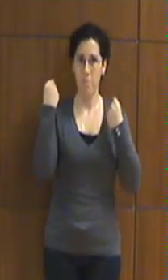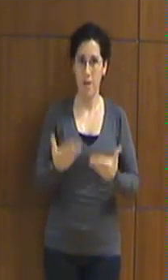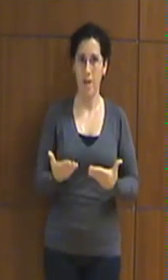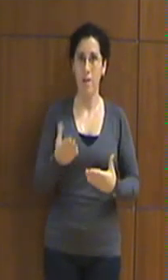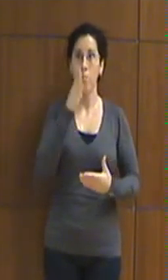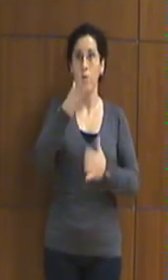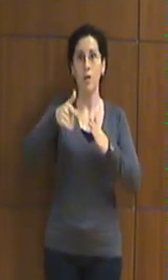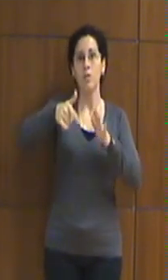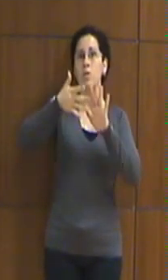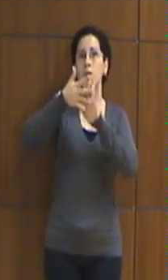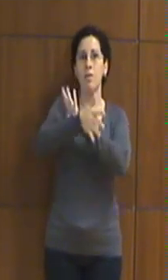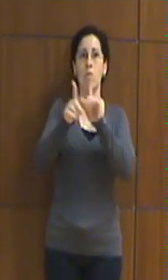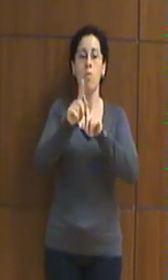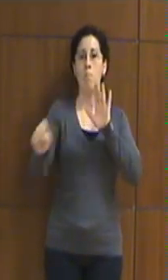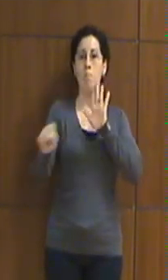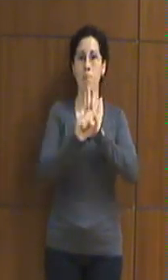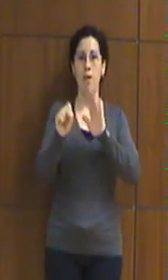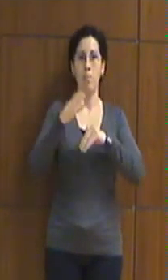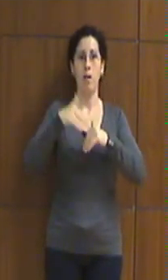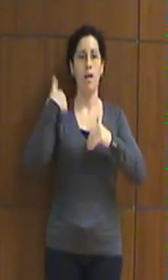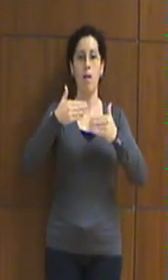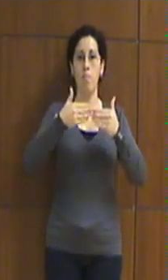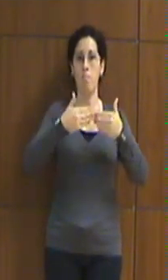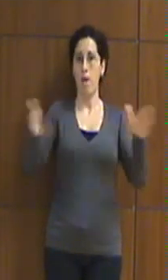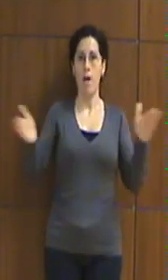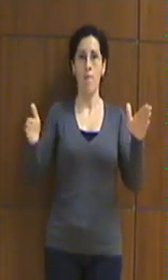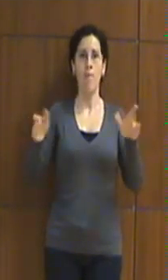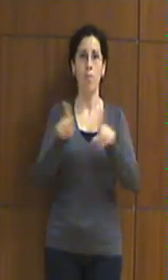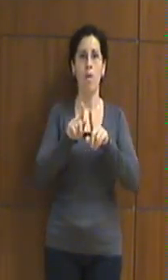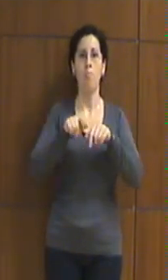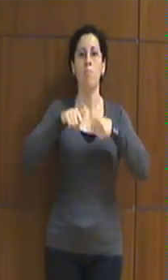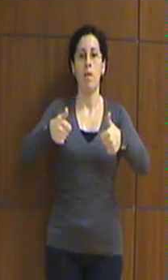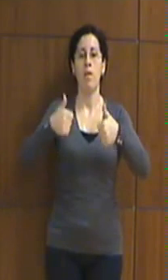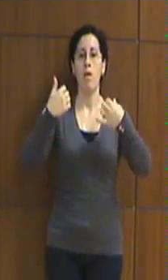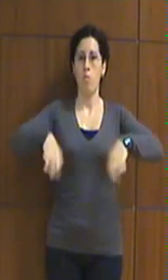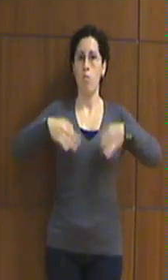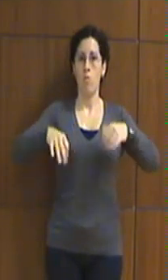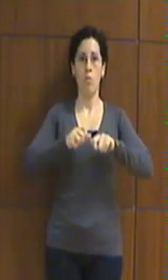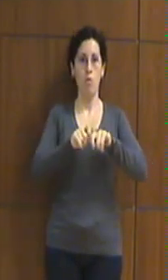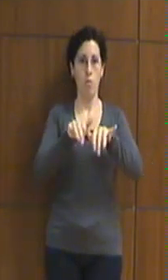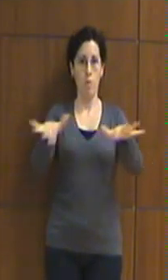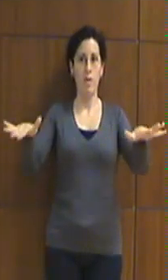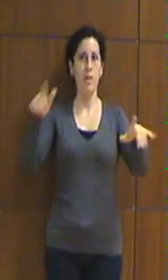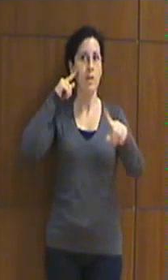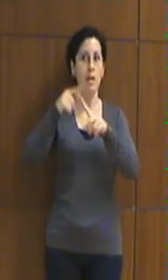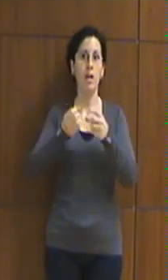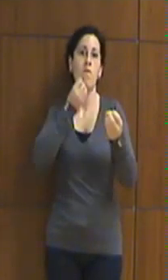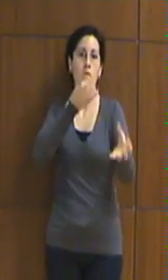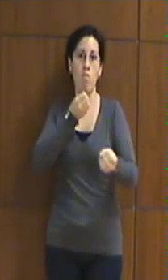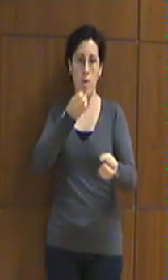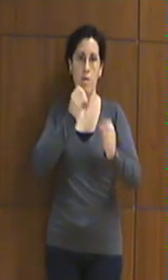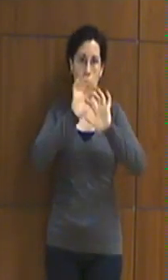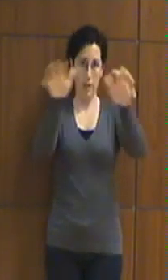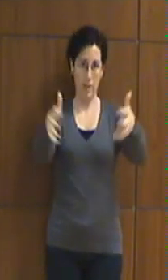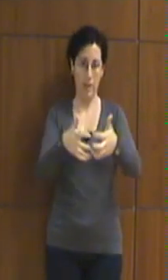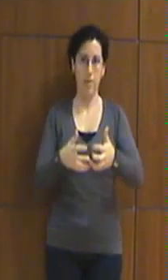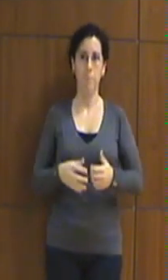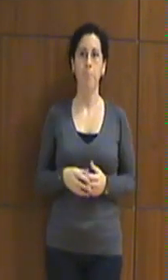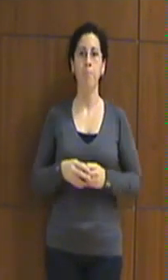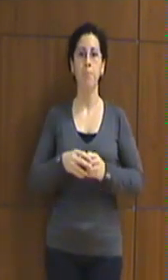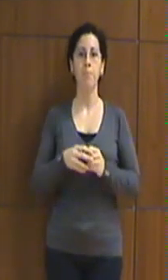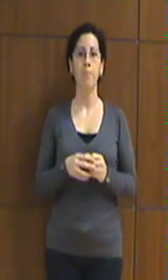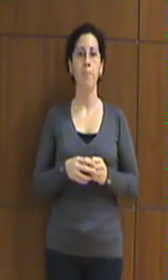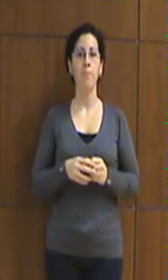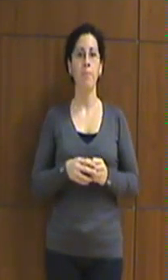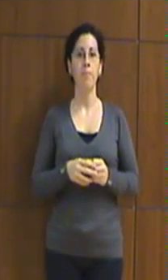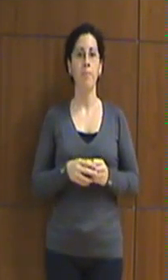que significar abrir esa puerta hacia la normalización en la información en Internet. Bueno, tú lo has dicho, soy